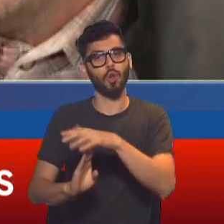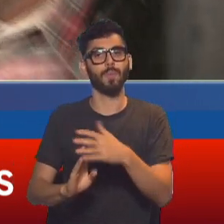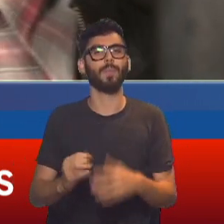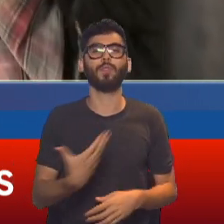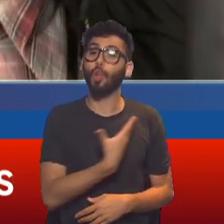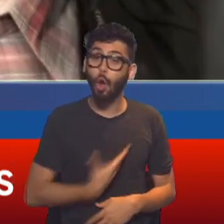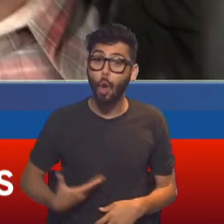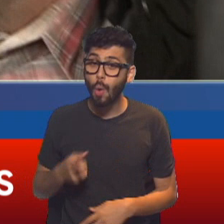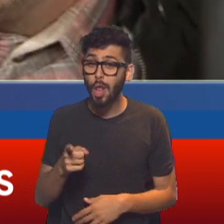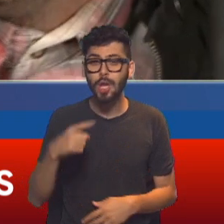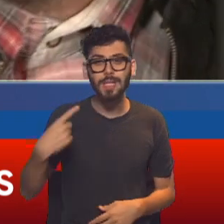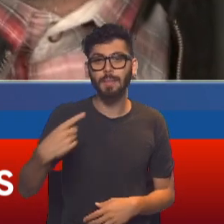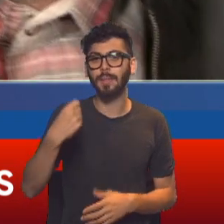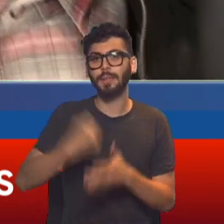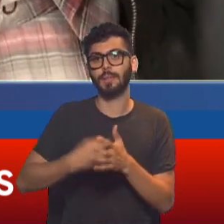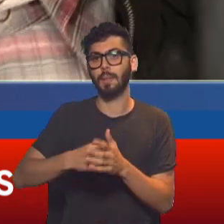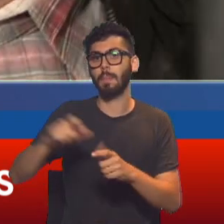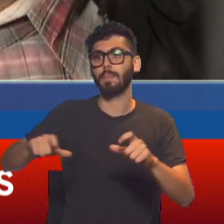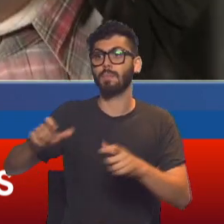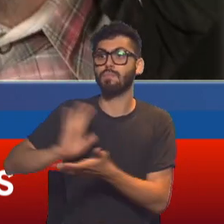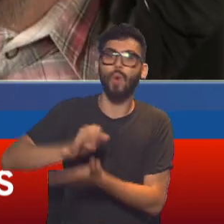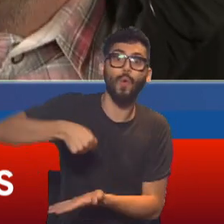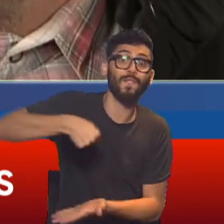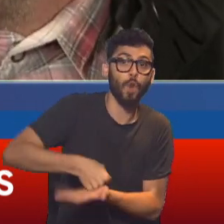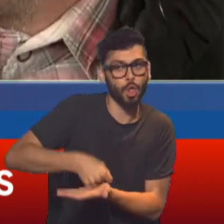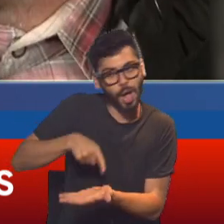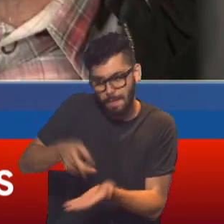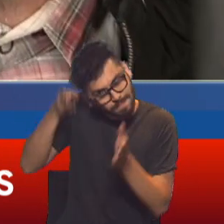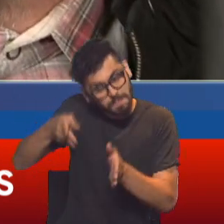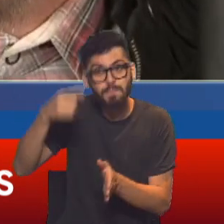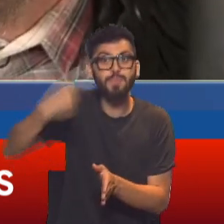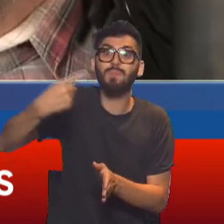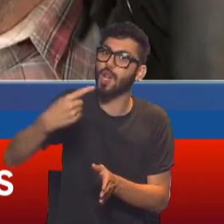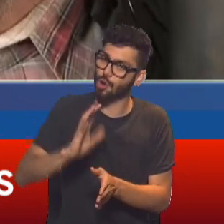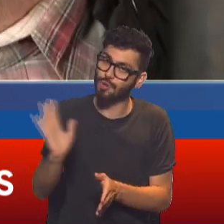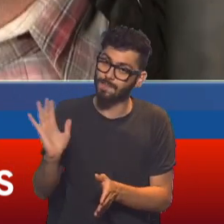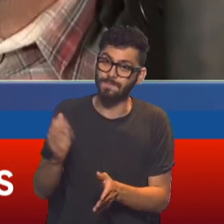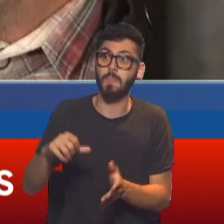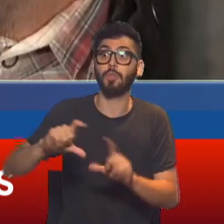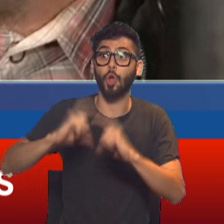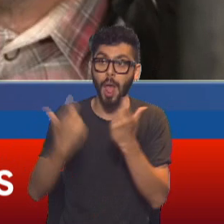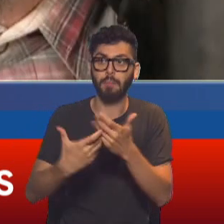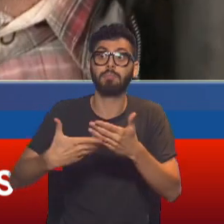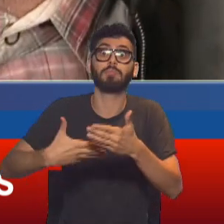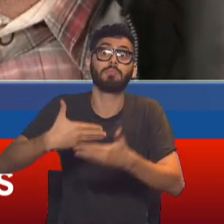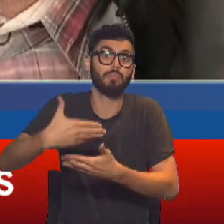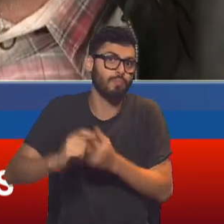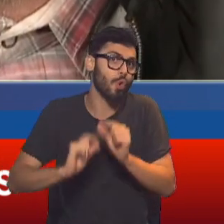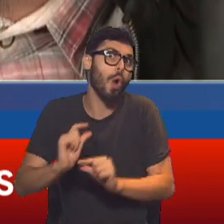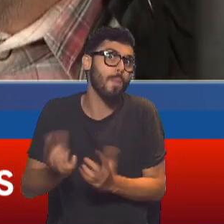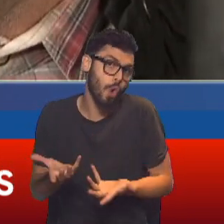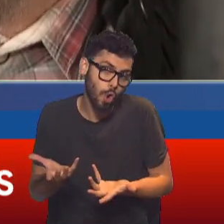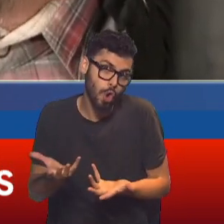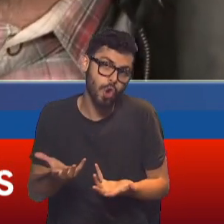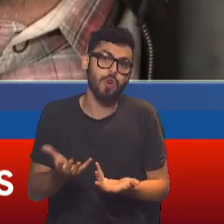es empezar por los últimos, en una sociedad que tiene que desarrollarse. Estamos empezando a recuperar el crecimiento